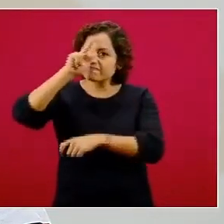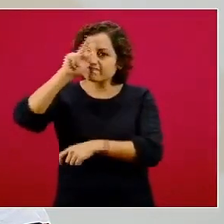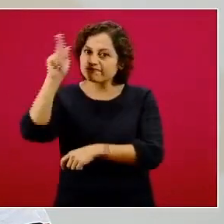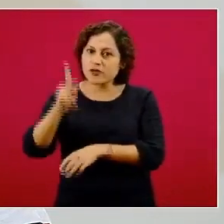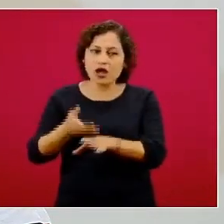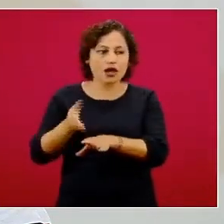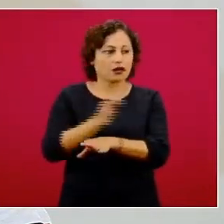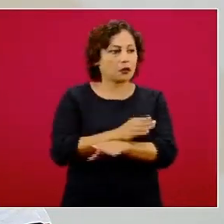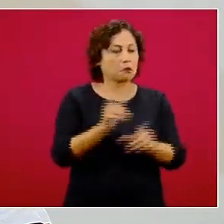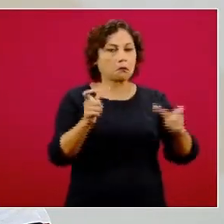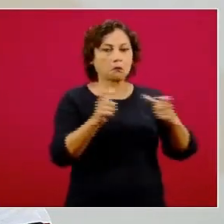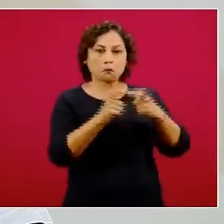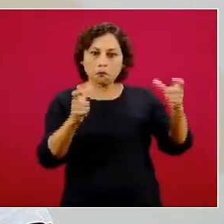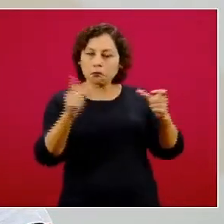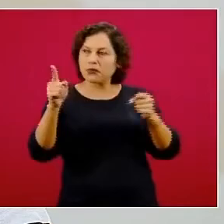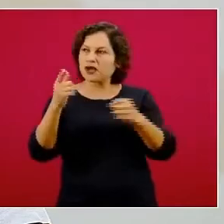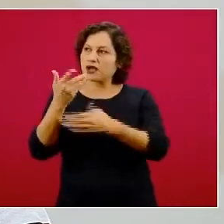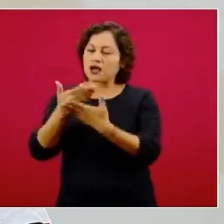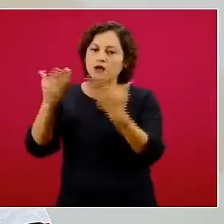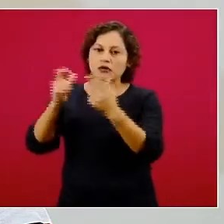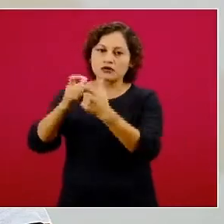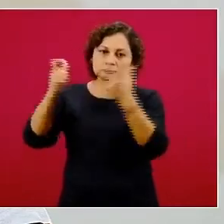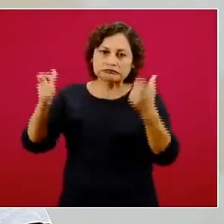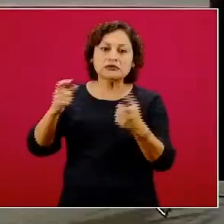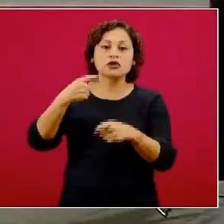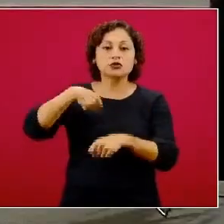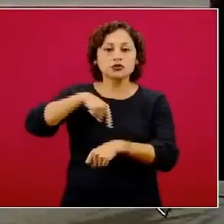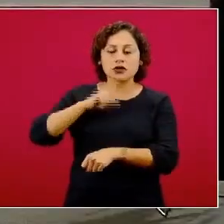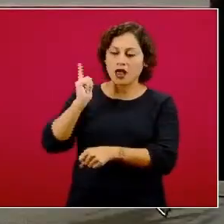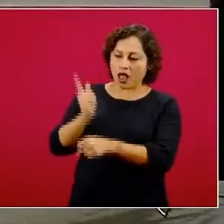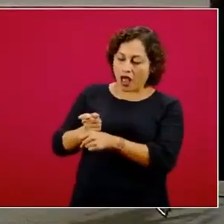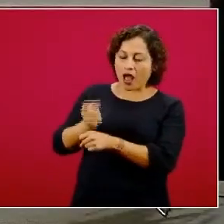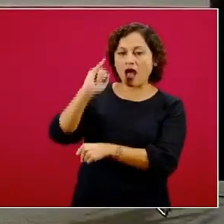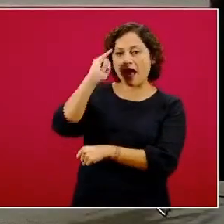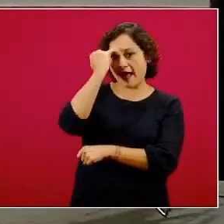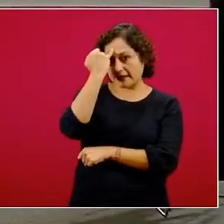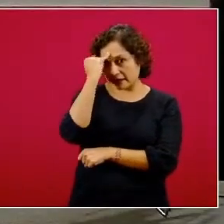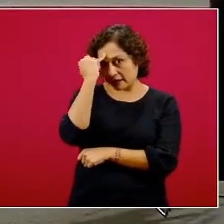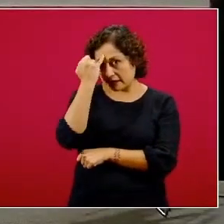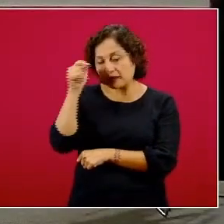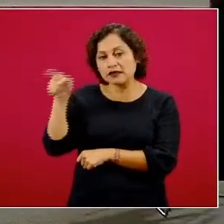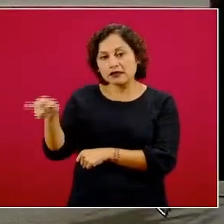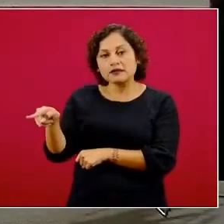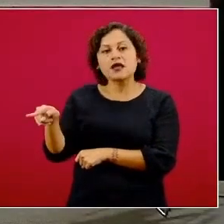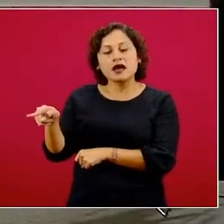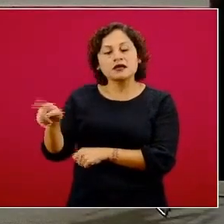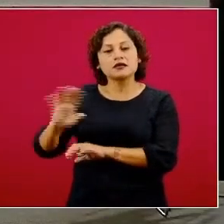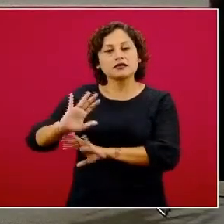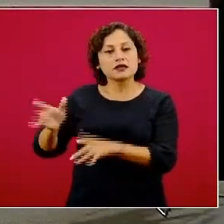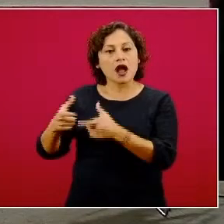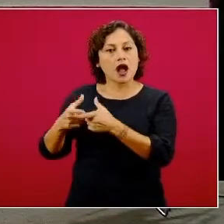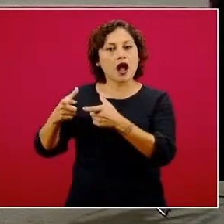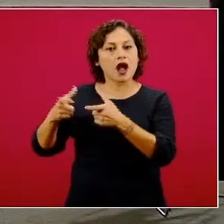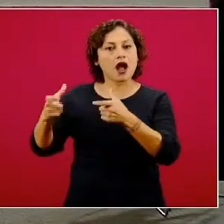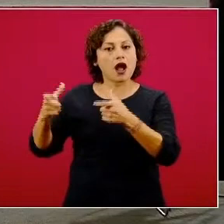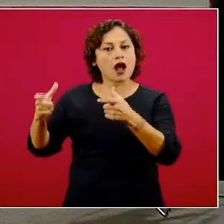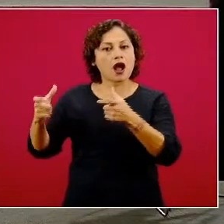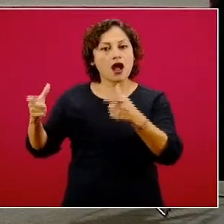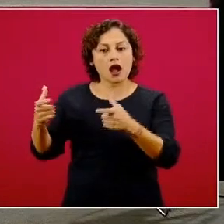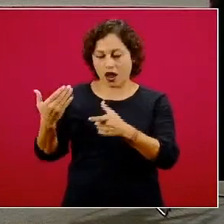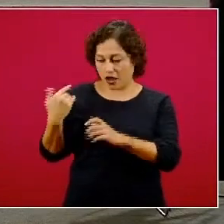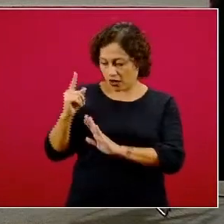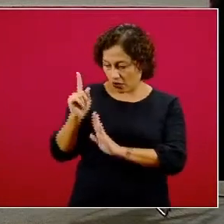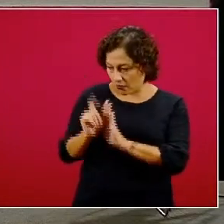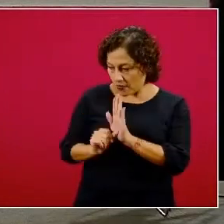también identificando que precisamente en la India, ¿no? Había tenido un incremento importante de casos en el último